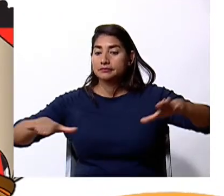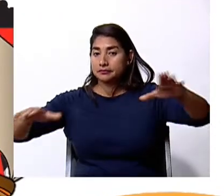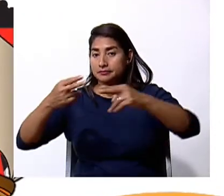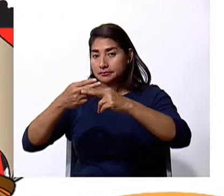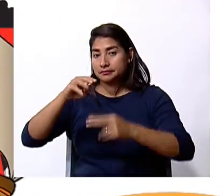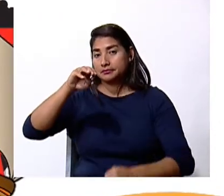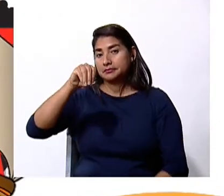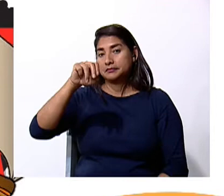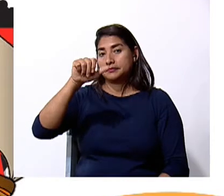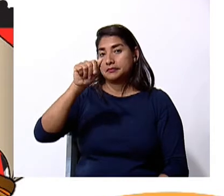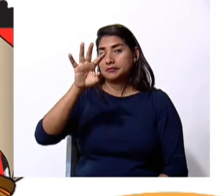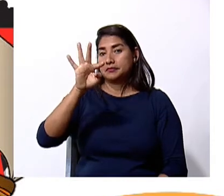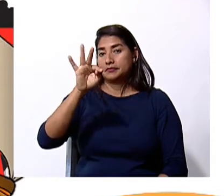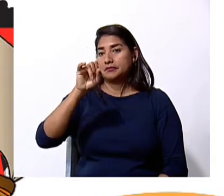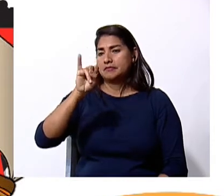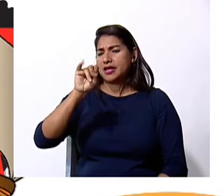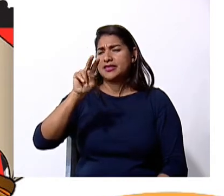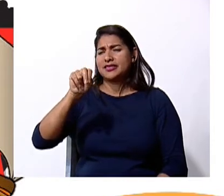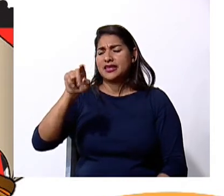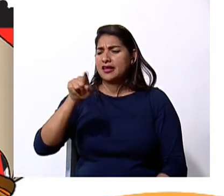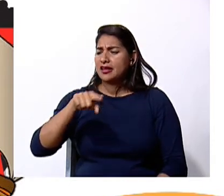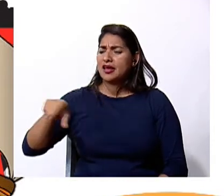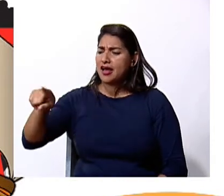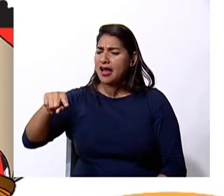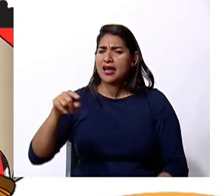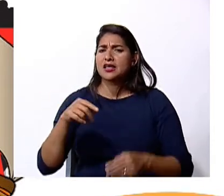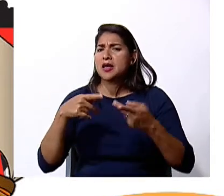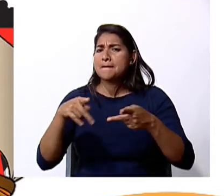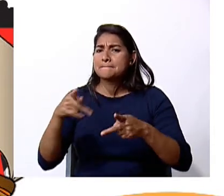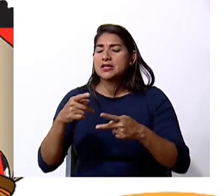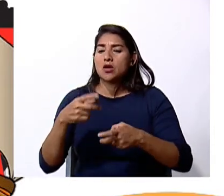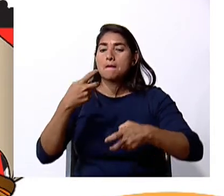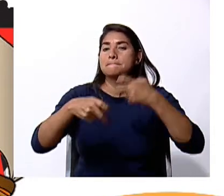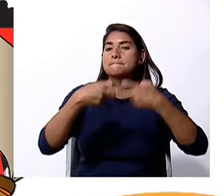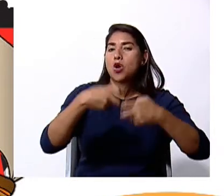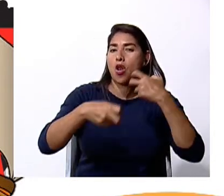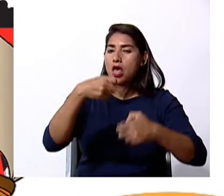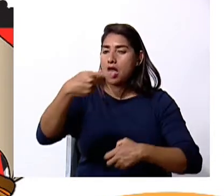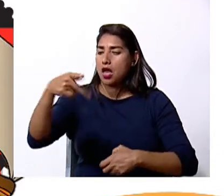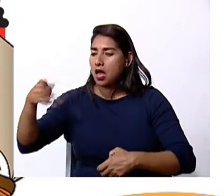Matina se convirtió en una región muy insegura debido a la